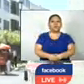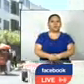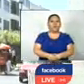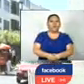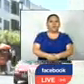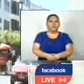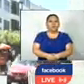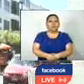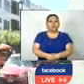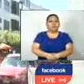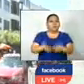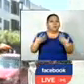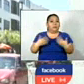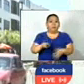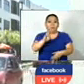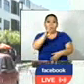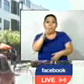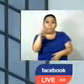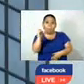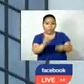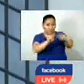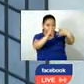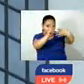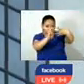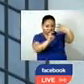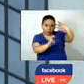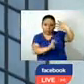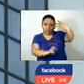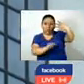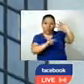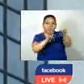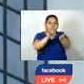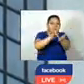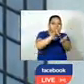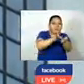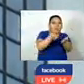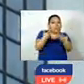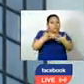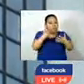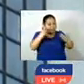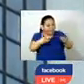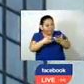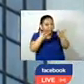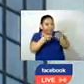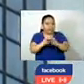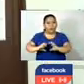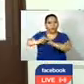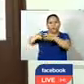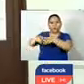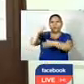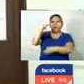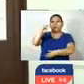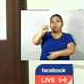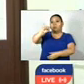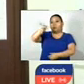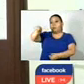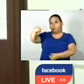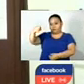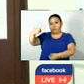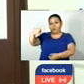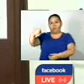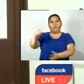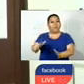Más de una veintena de los casos de presunto enriquecimiento ilícito que investiga la sección de probidad de la Corte Suprema de Justicia